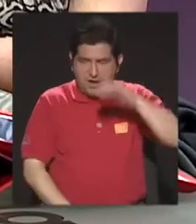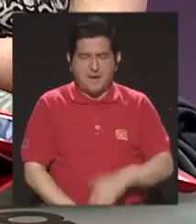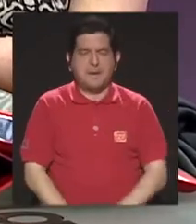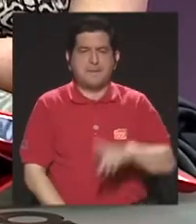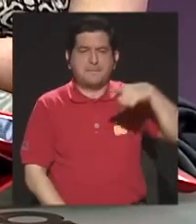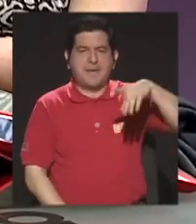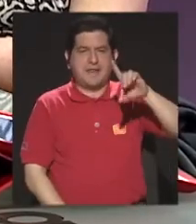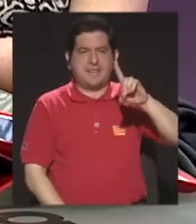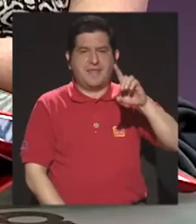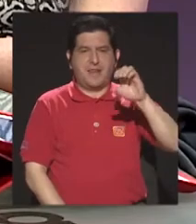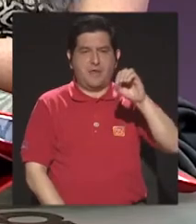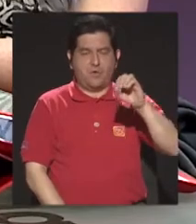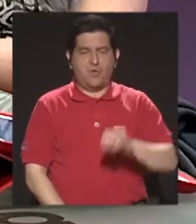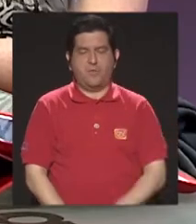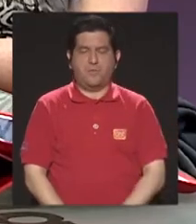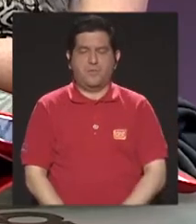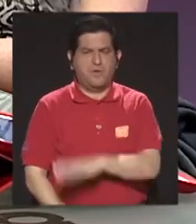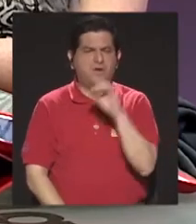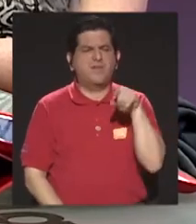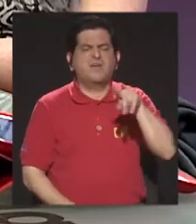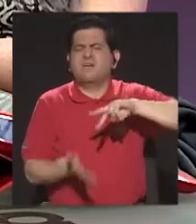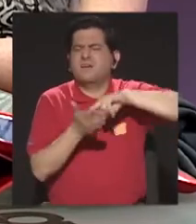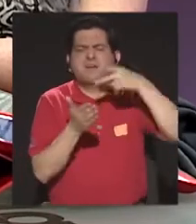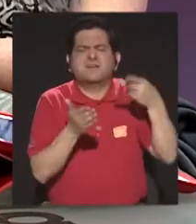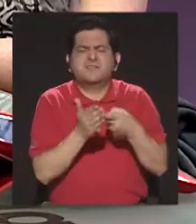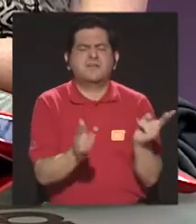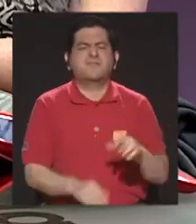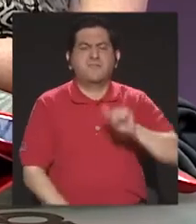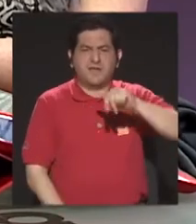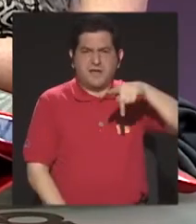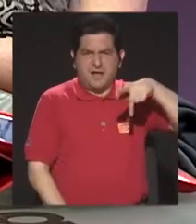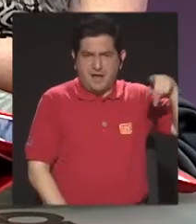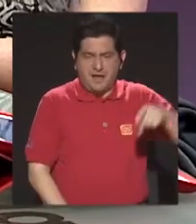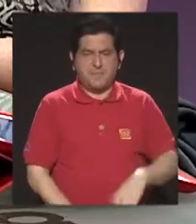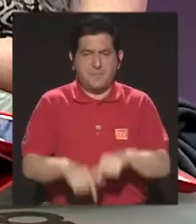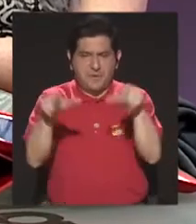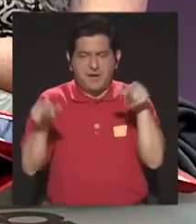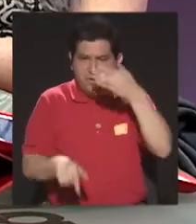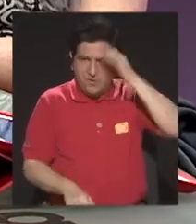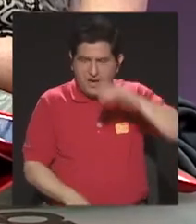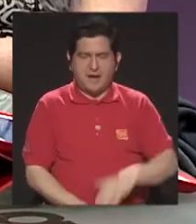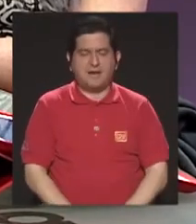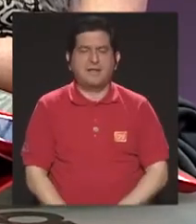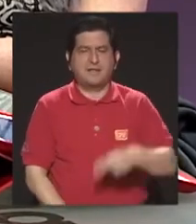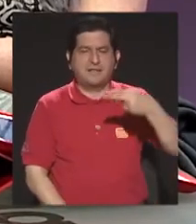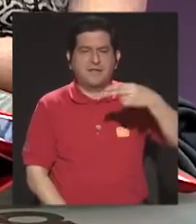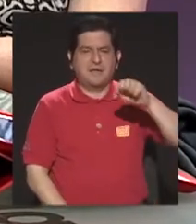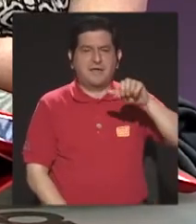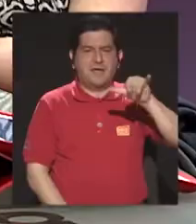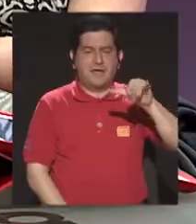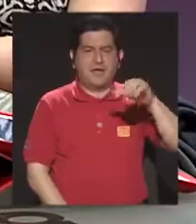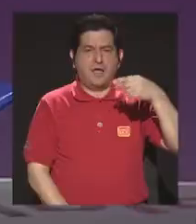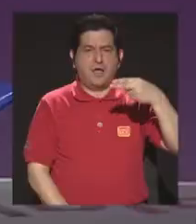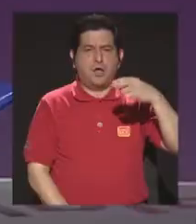del Olmo de Costa Rica y de qué se trata la aplicación en la página de Facebook de Hey Hollaback CR.